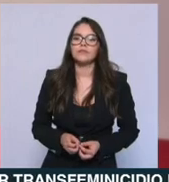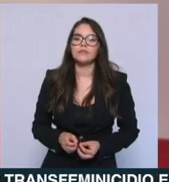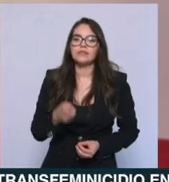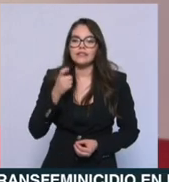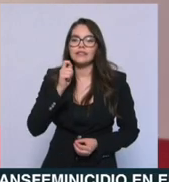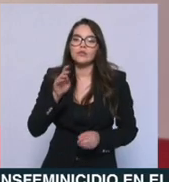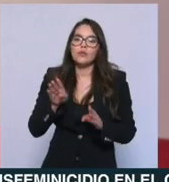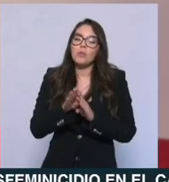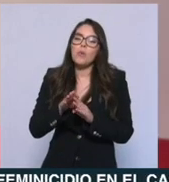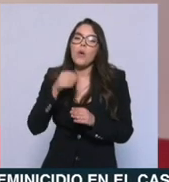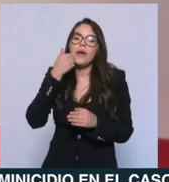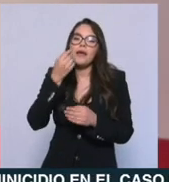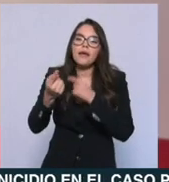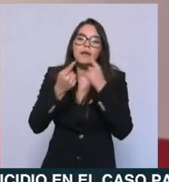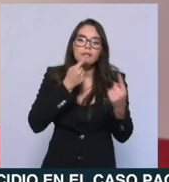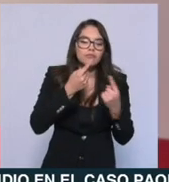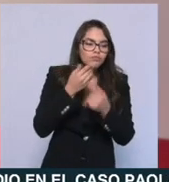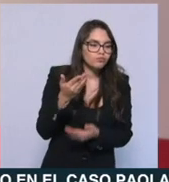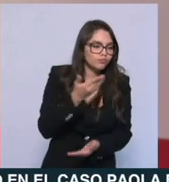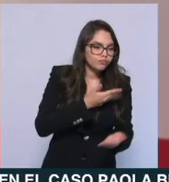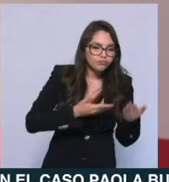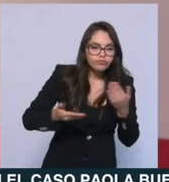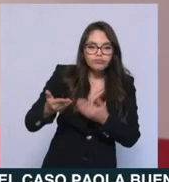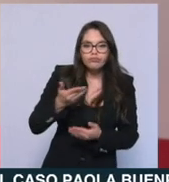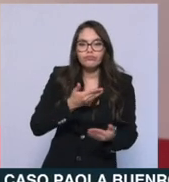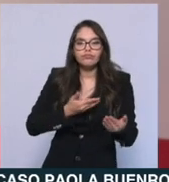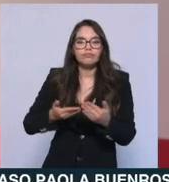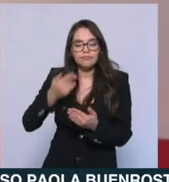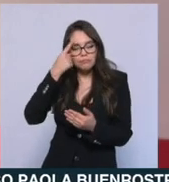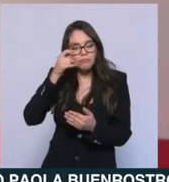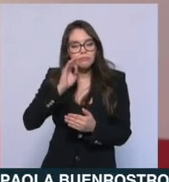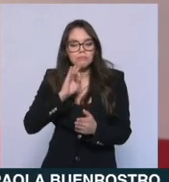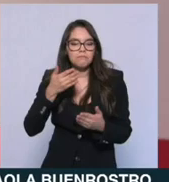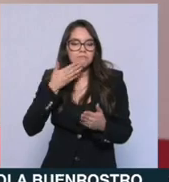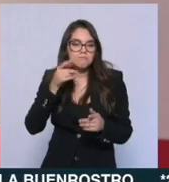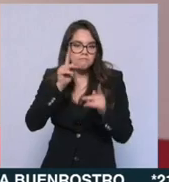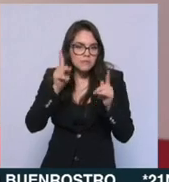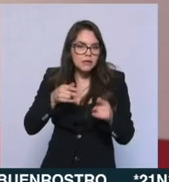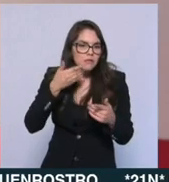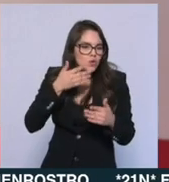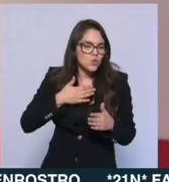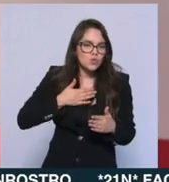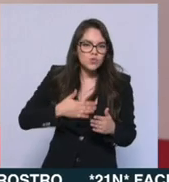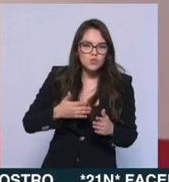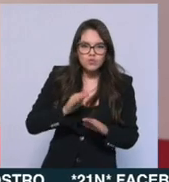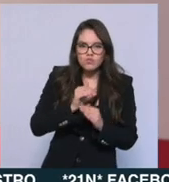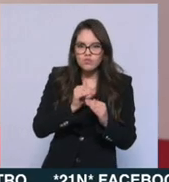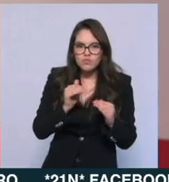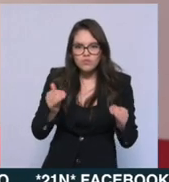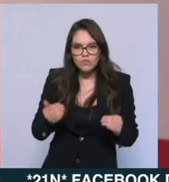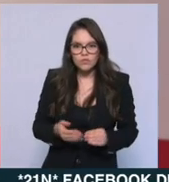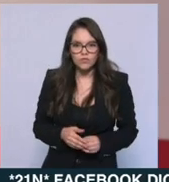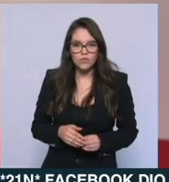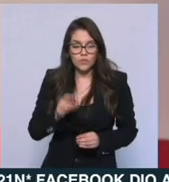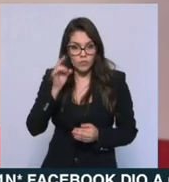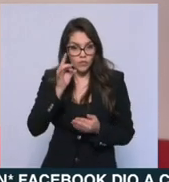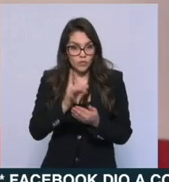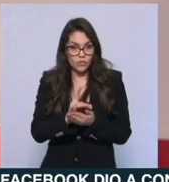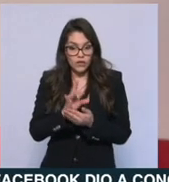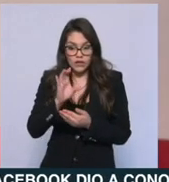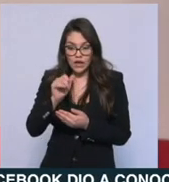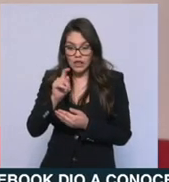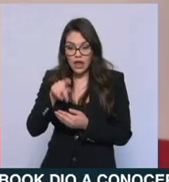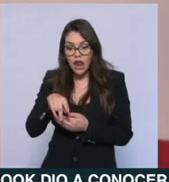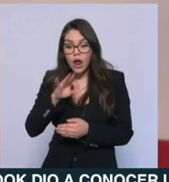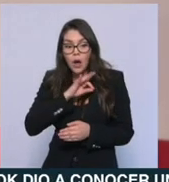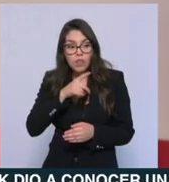democracia finalmente, ¿no? El diálogo entre todas las partes. ¿Ve usted posible no solo que los catalanes puedan acudir a la urna para ahí